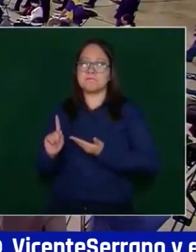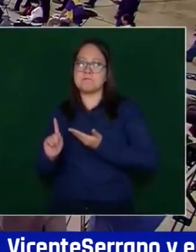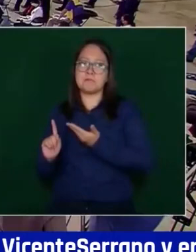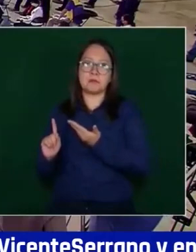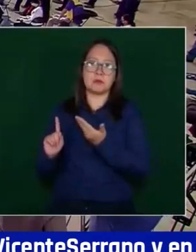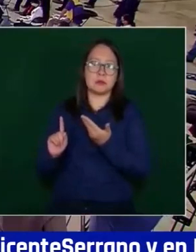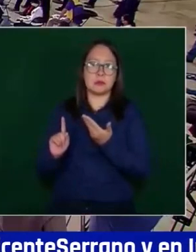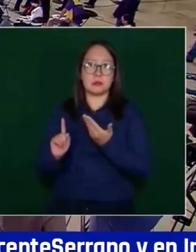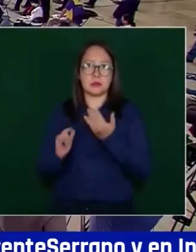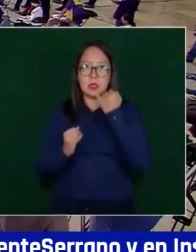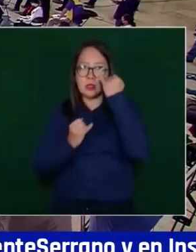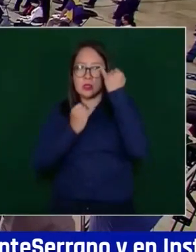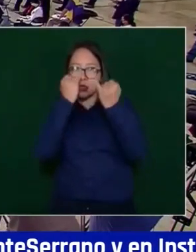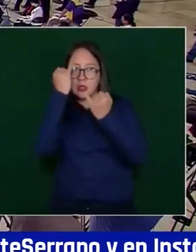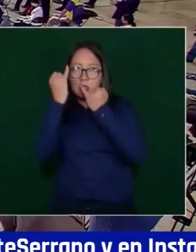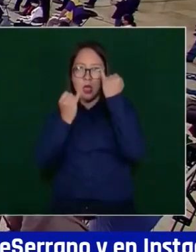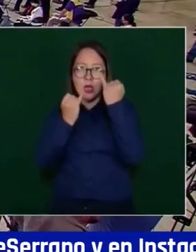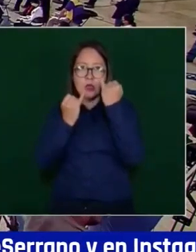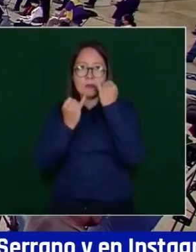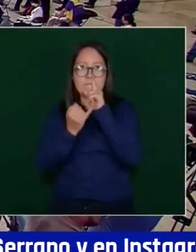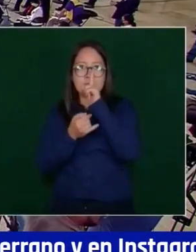calumnia, miente,